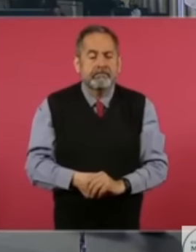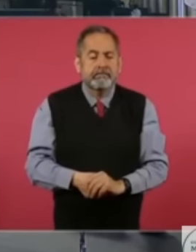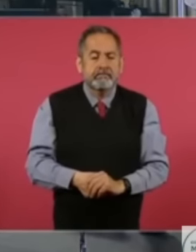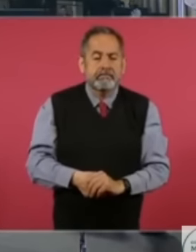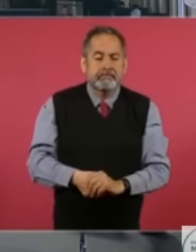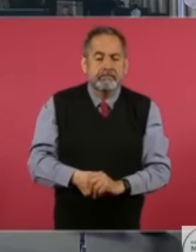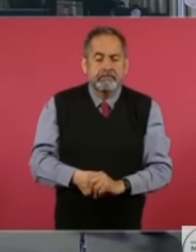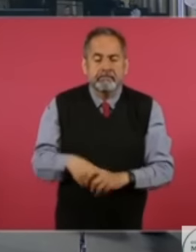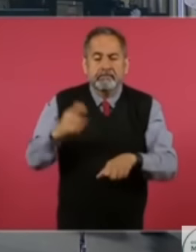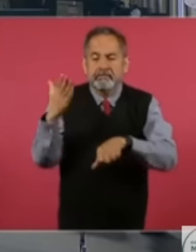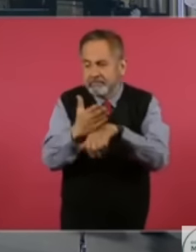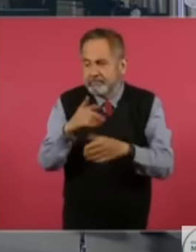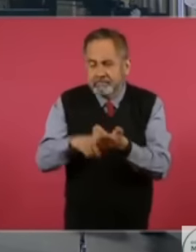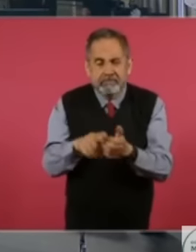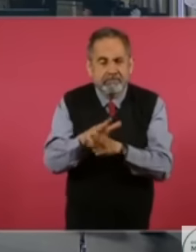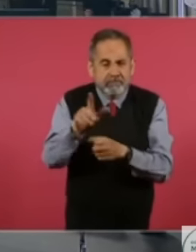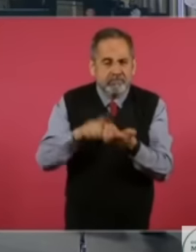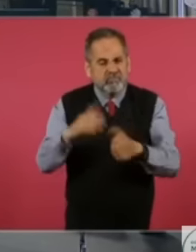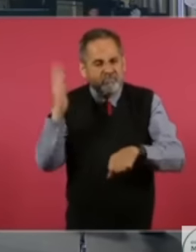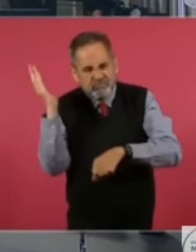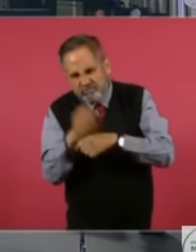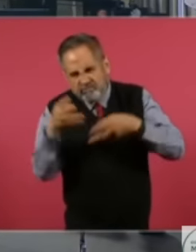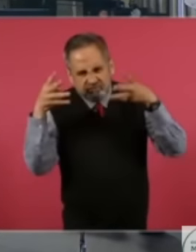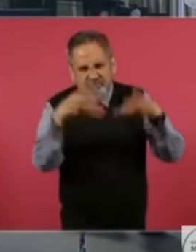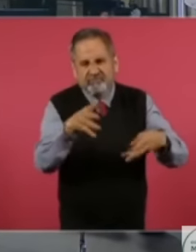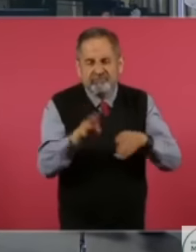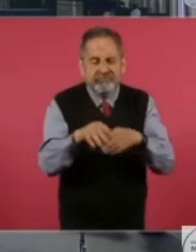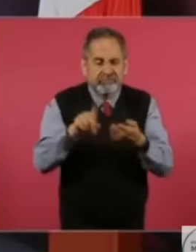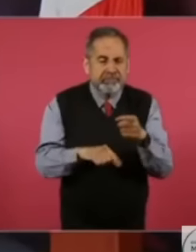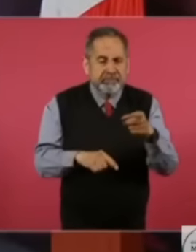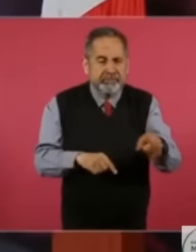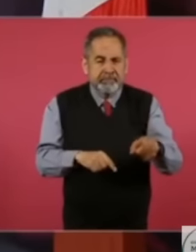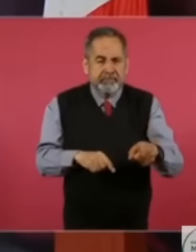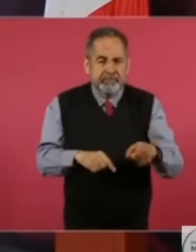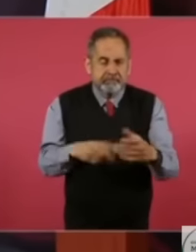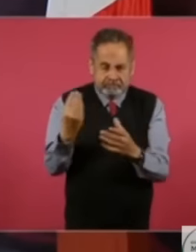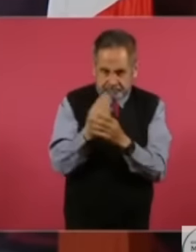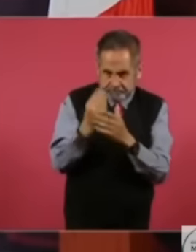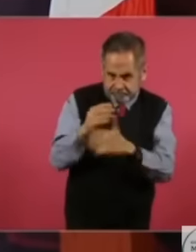Tipo de sanciones, amonestación privada